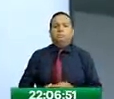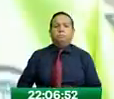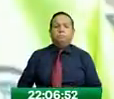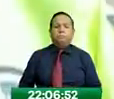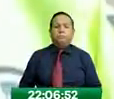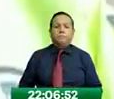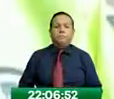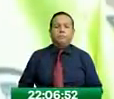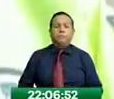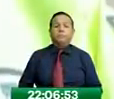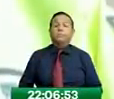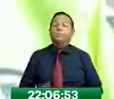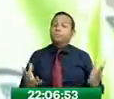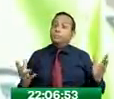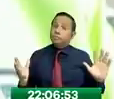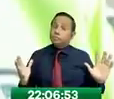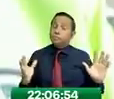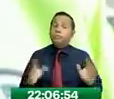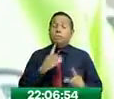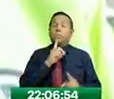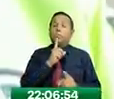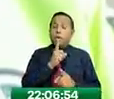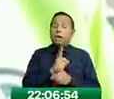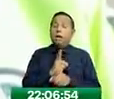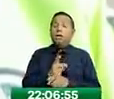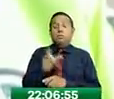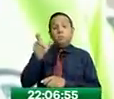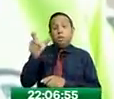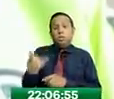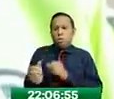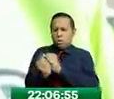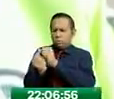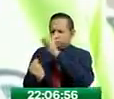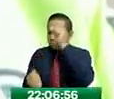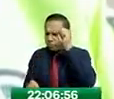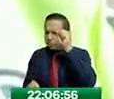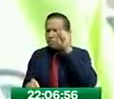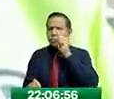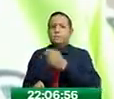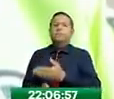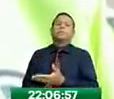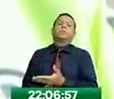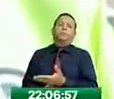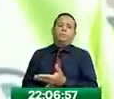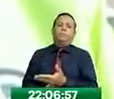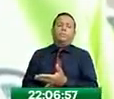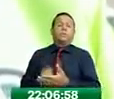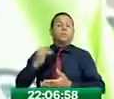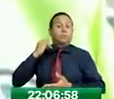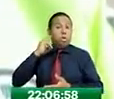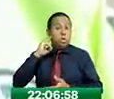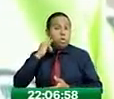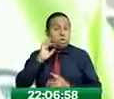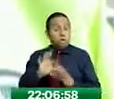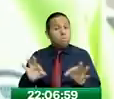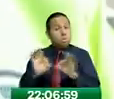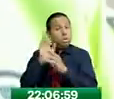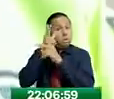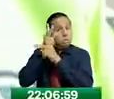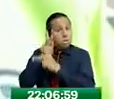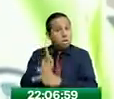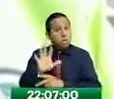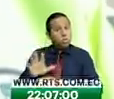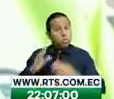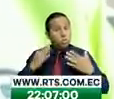competentes. Si es el caso de un delito flagrante, inmediatamente identificamos a la víctima, a quien protegemos su integridad física, psicológica y